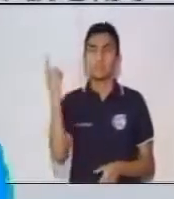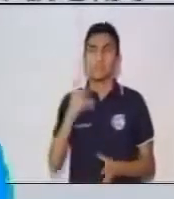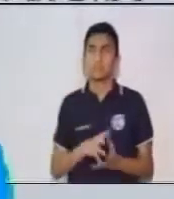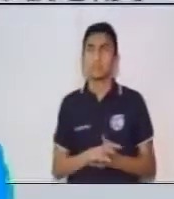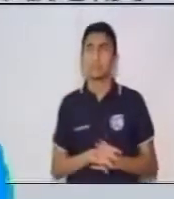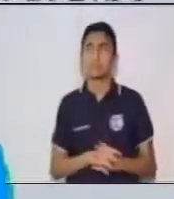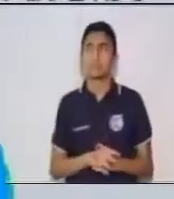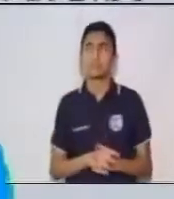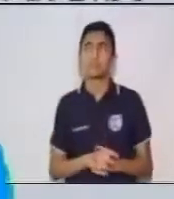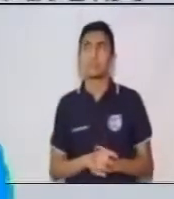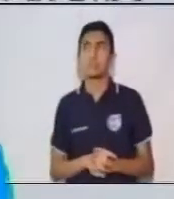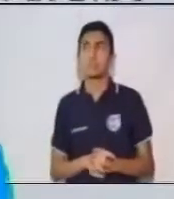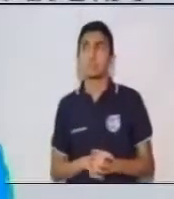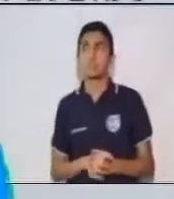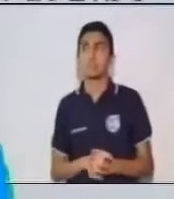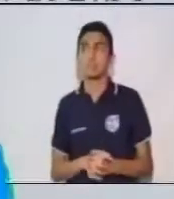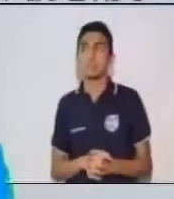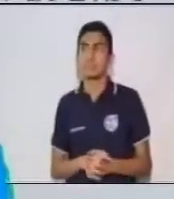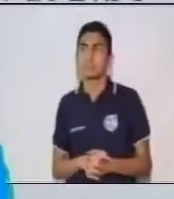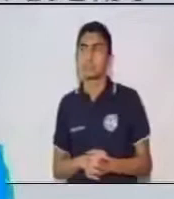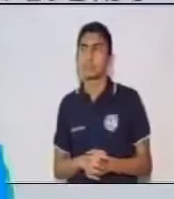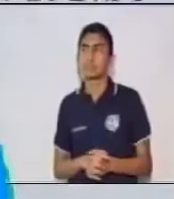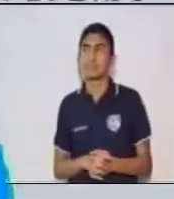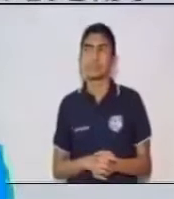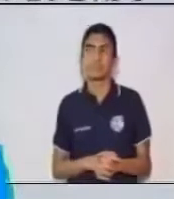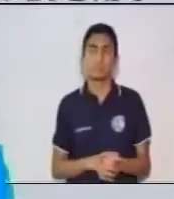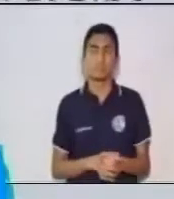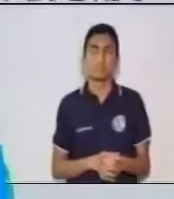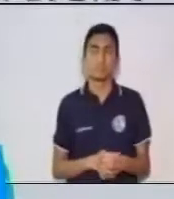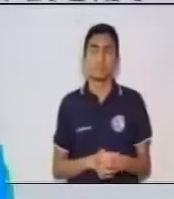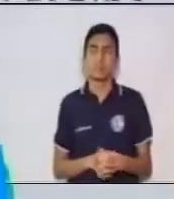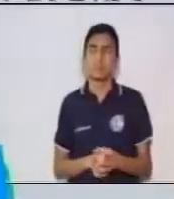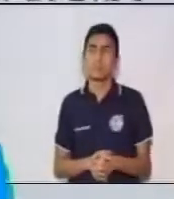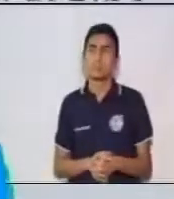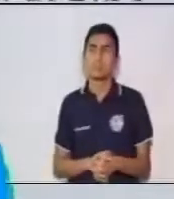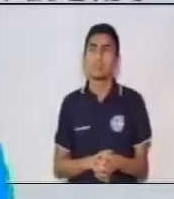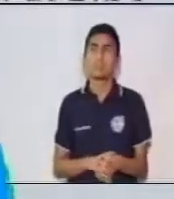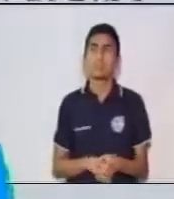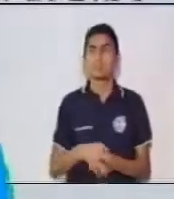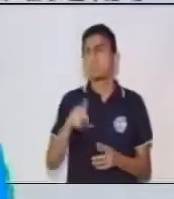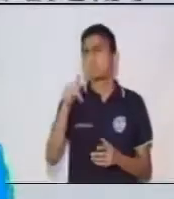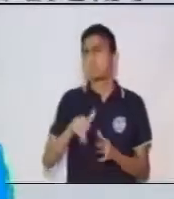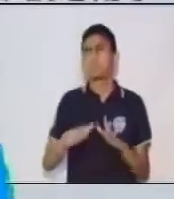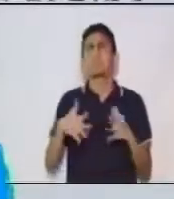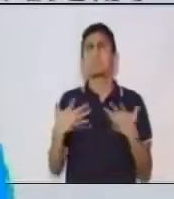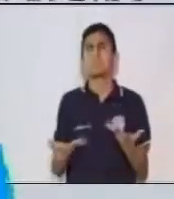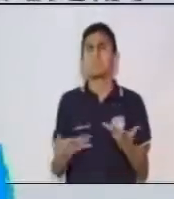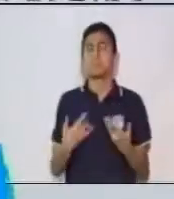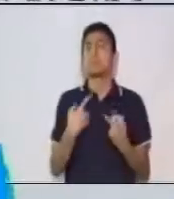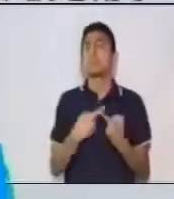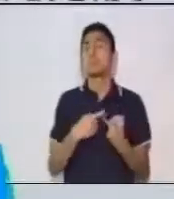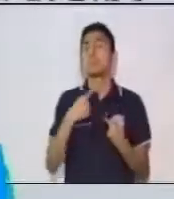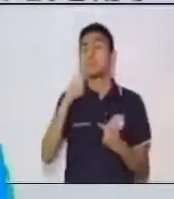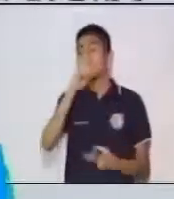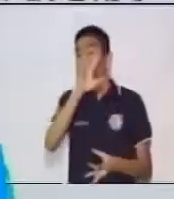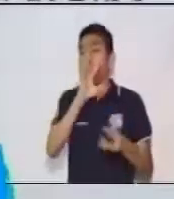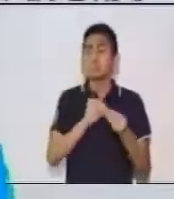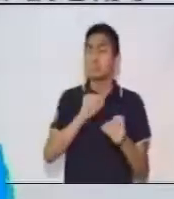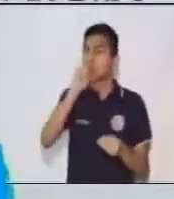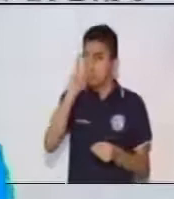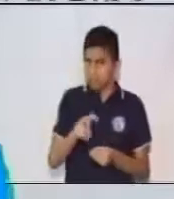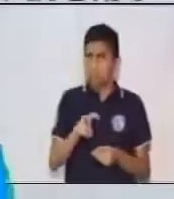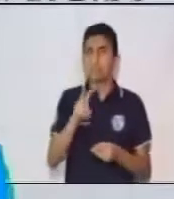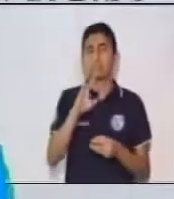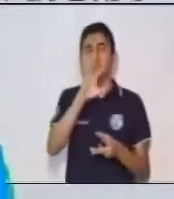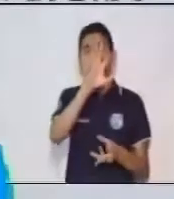15. Estos números son los que estamos buscando, a 8 y a 15, pero sumados nos deben de